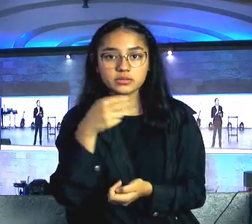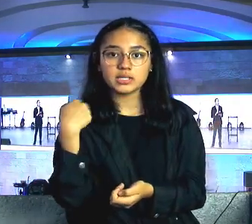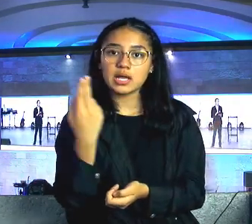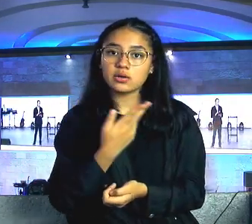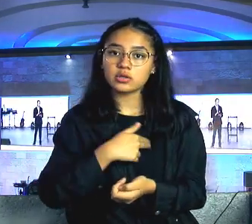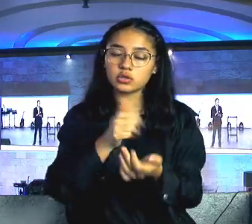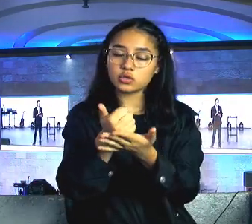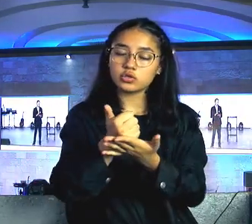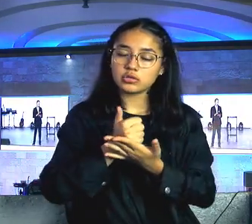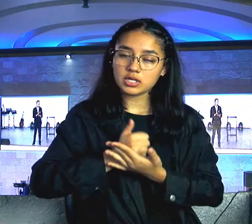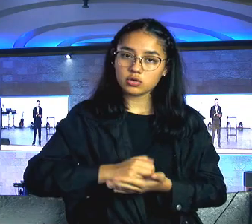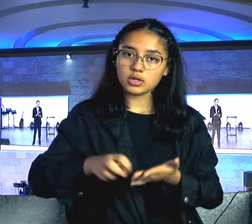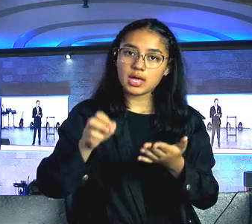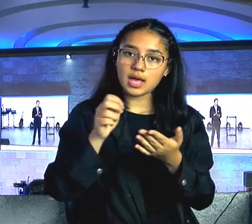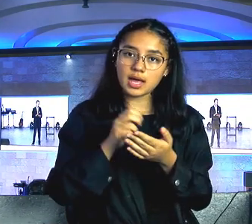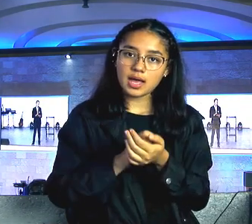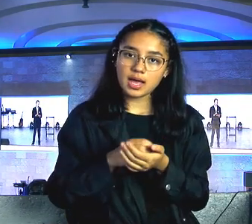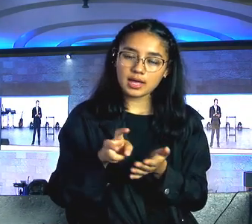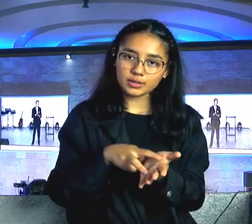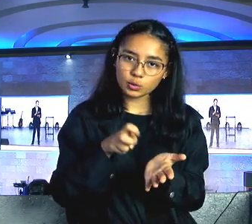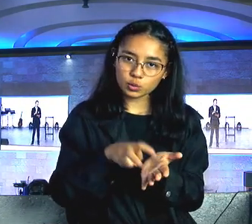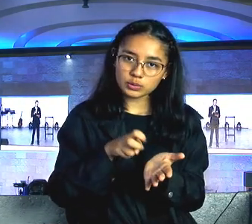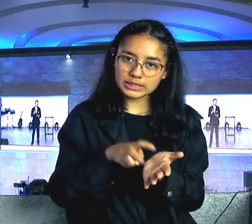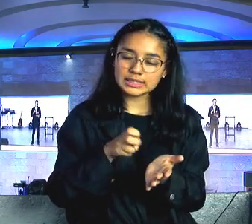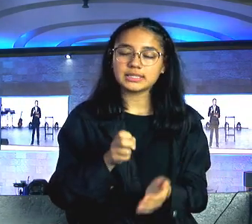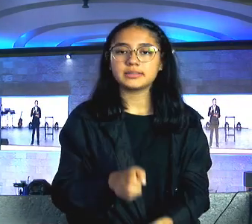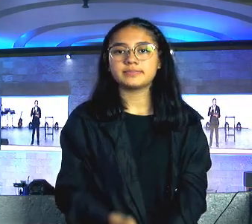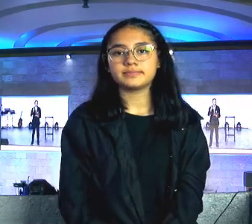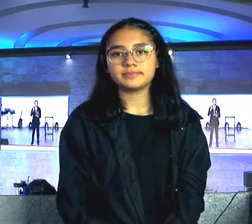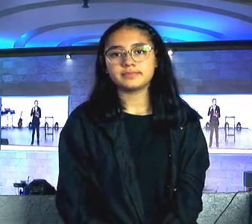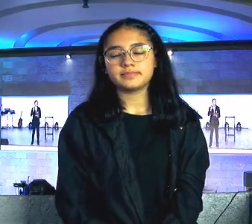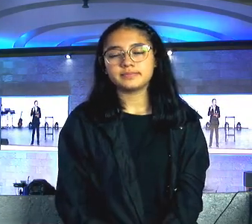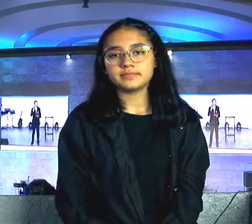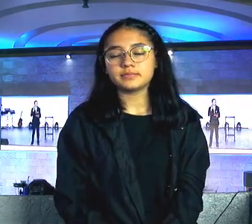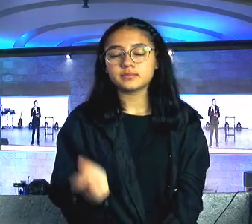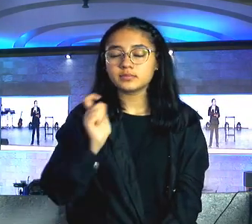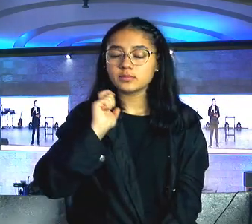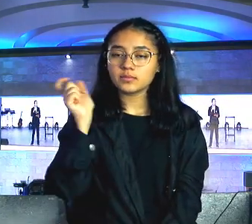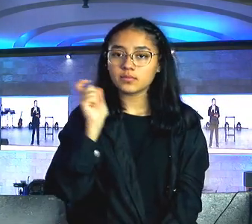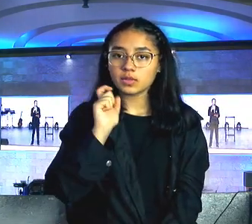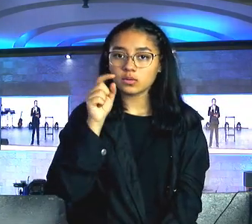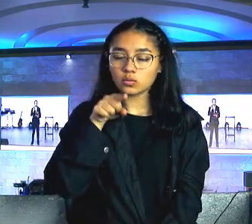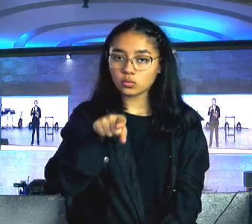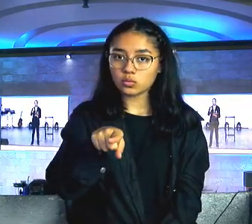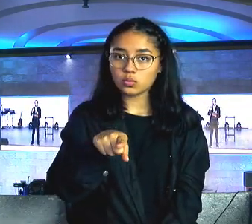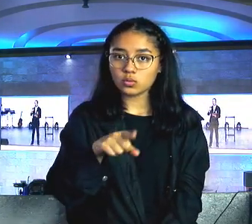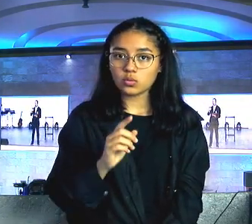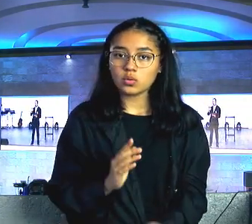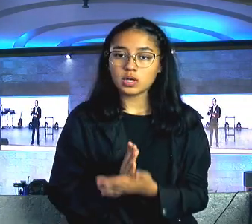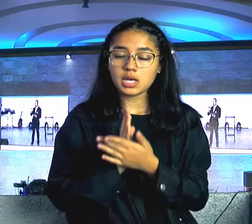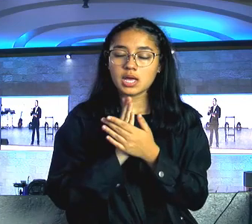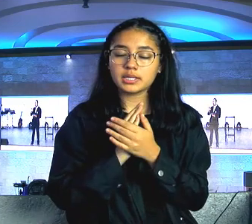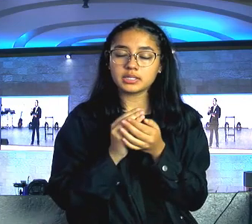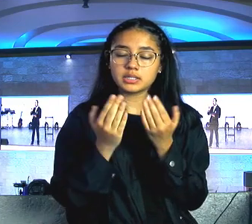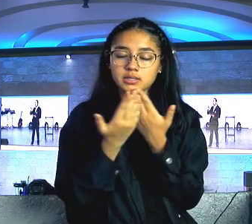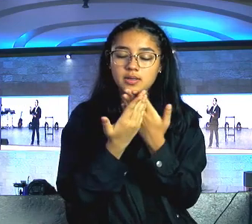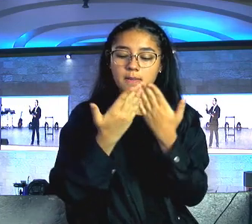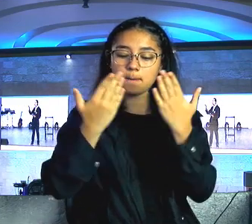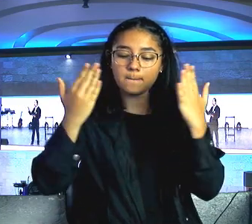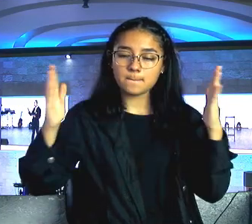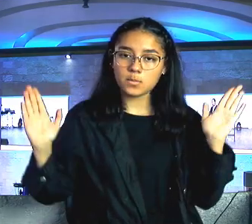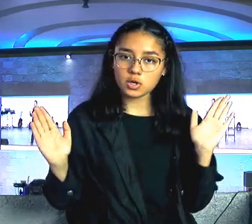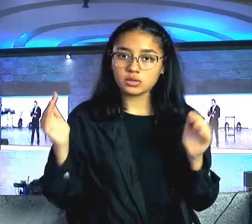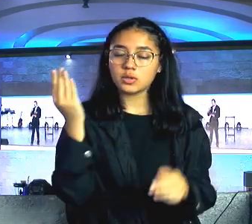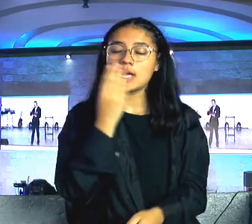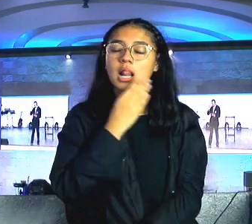corregir? Así que muchas veces cuando tú estás expuesto a la palabra, es más, ahora mismo, a lo